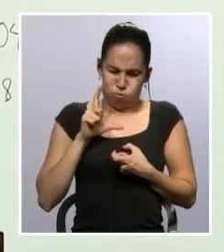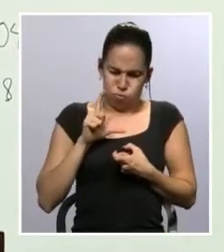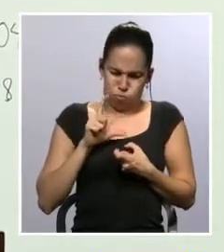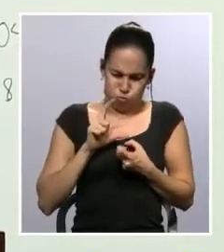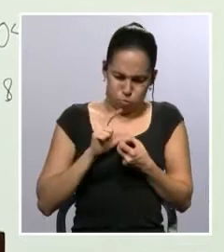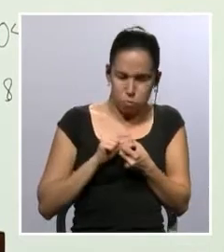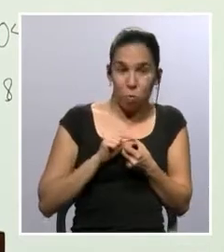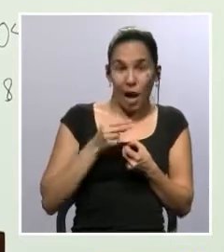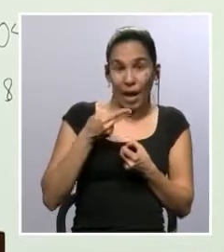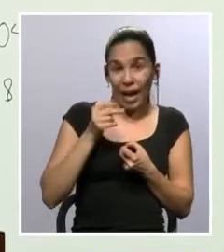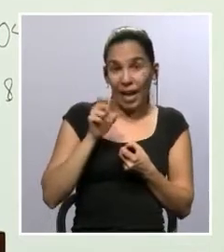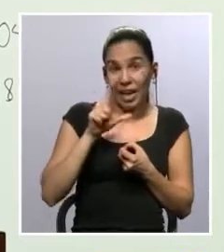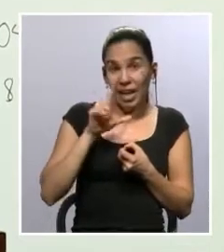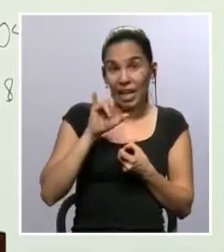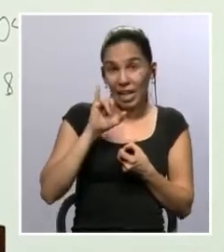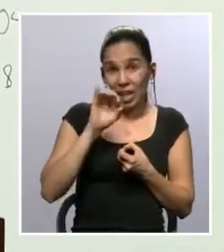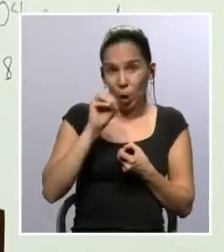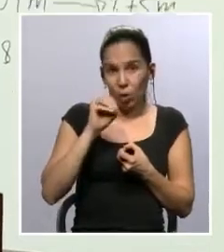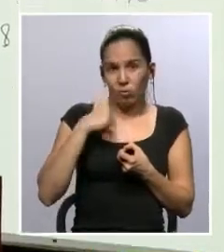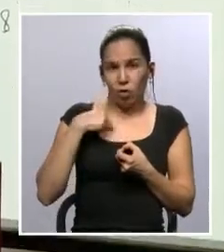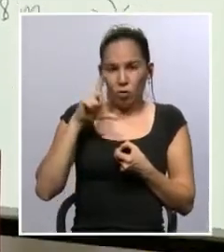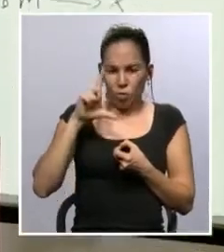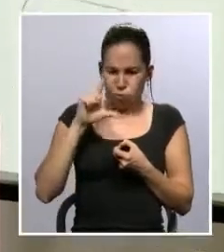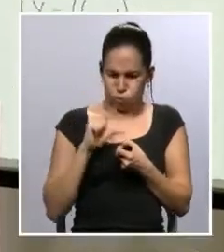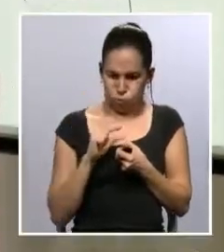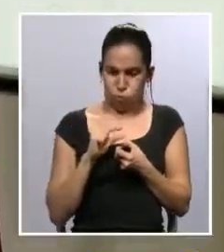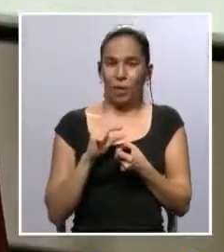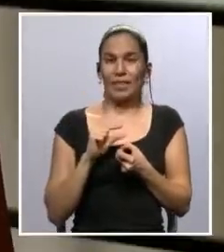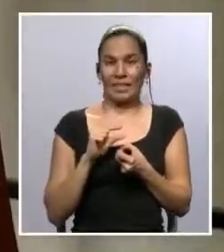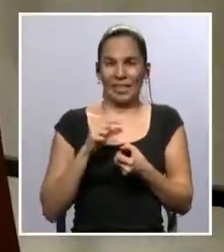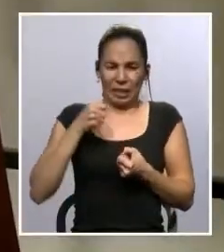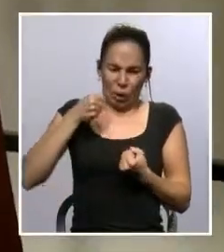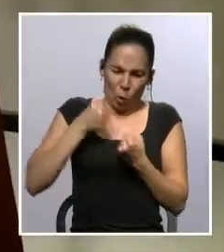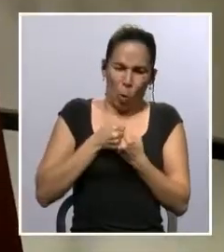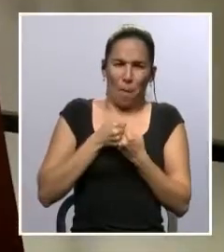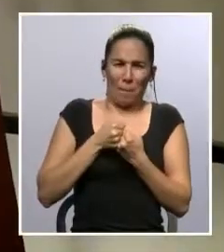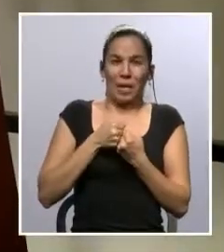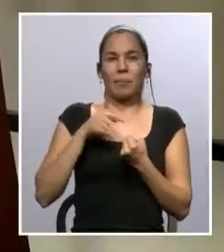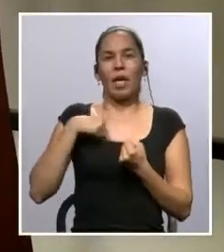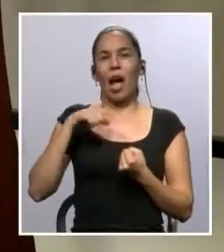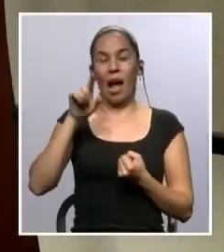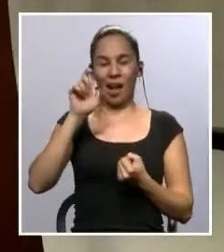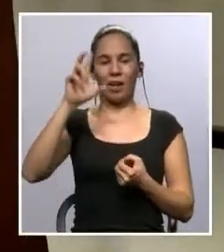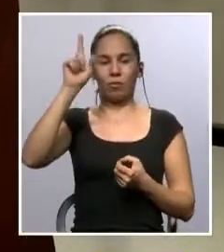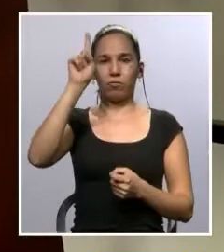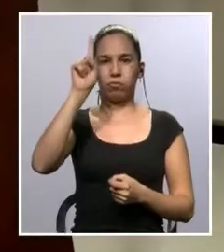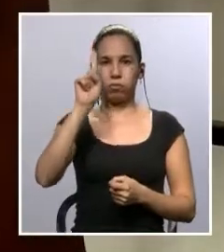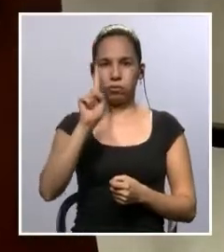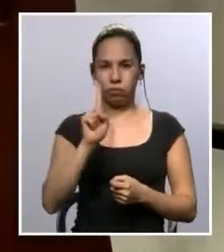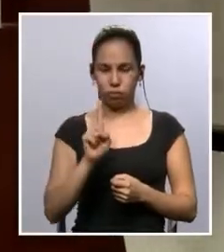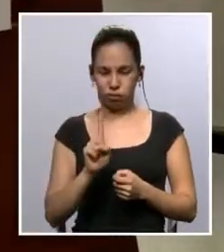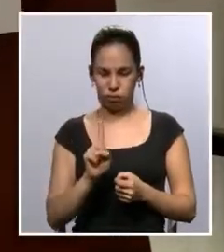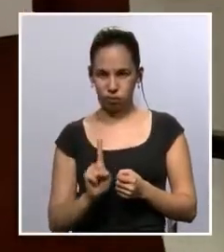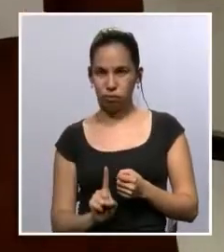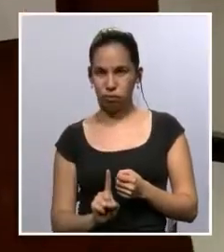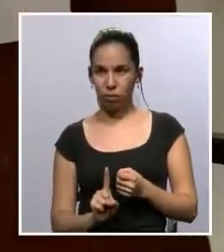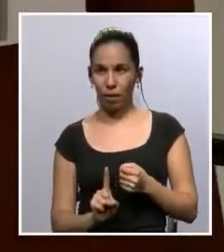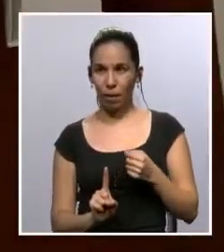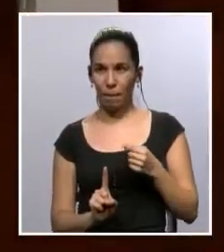comprimido, entonces él desciende. Uh-huh. Se va para abajo. Y cuando él busca a